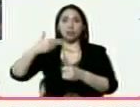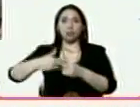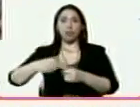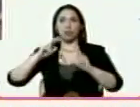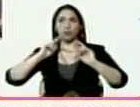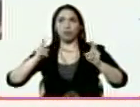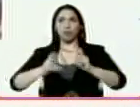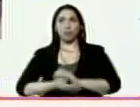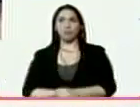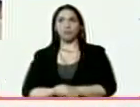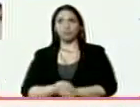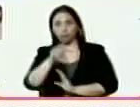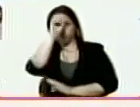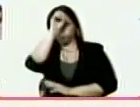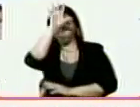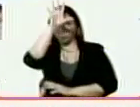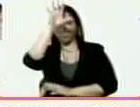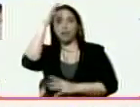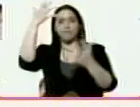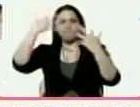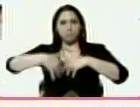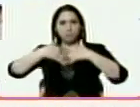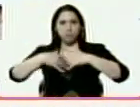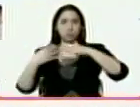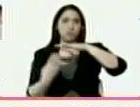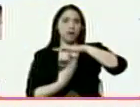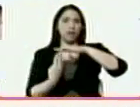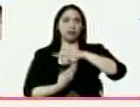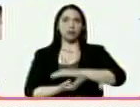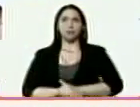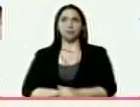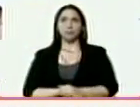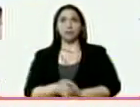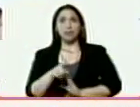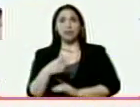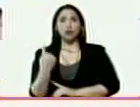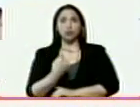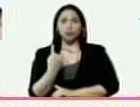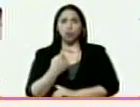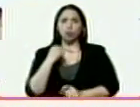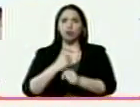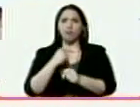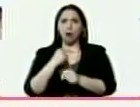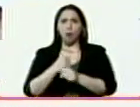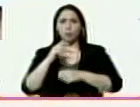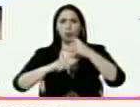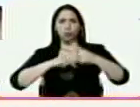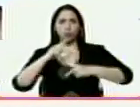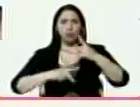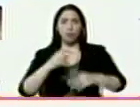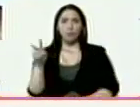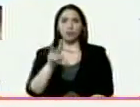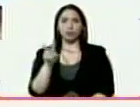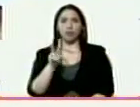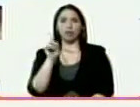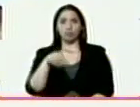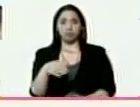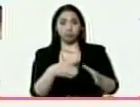el campo de la minería, de las industrias básicas. Es una sola agenda productiva para Venezuela y el